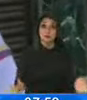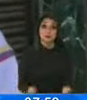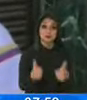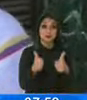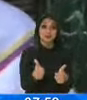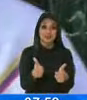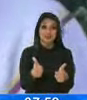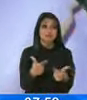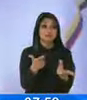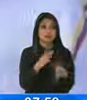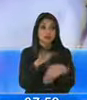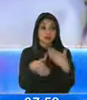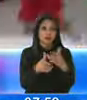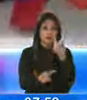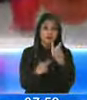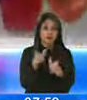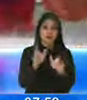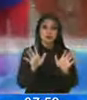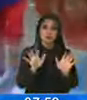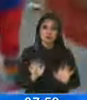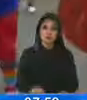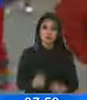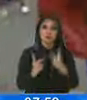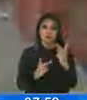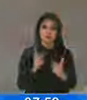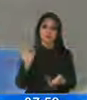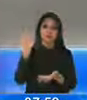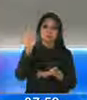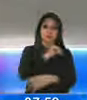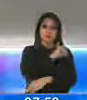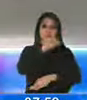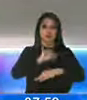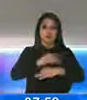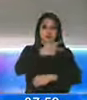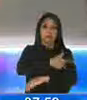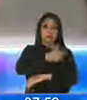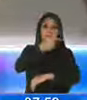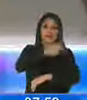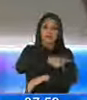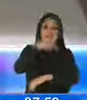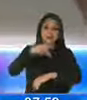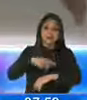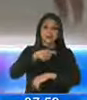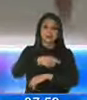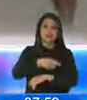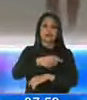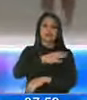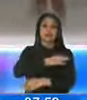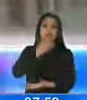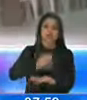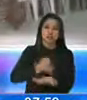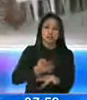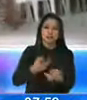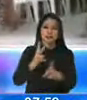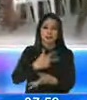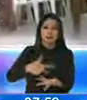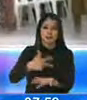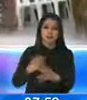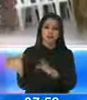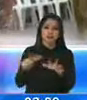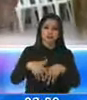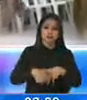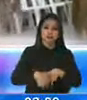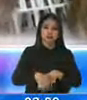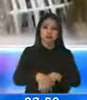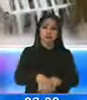a la expectativa de todo lo que vaya a pasar hoy. Delegaciones de Imbabura, Pichincha, Cotopaxi y Carchi estarán presentes durante los desfiles. Las representaciones son